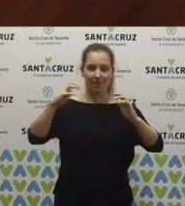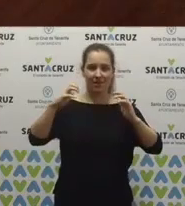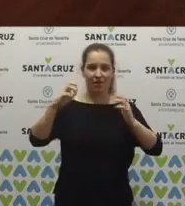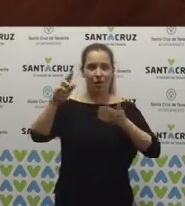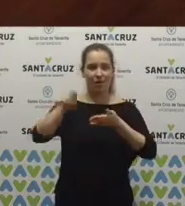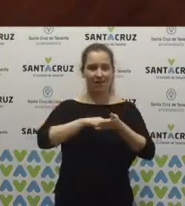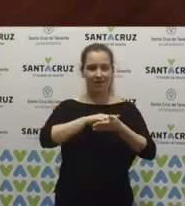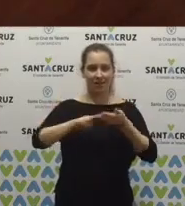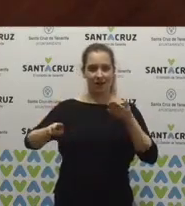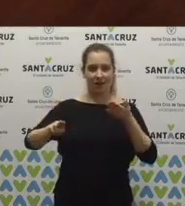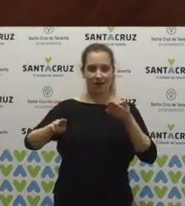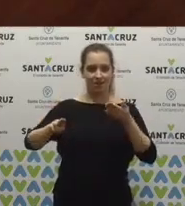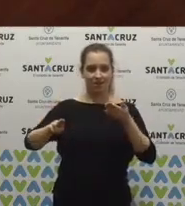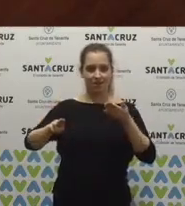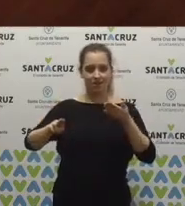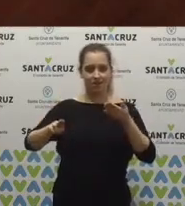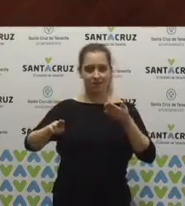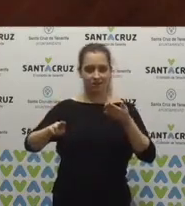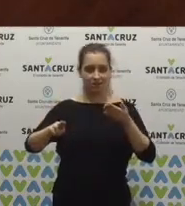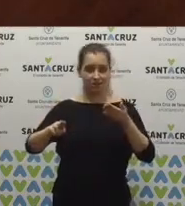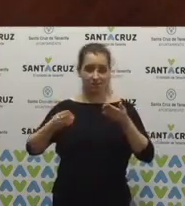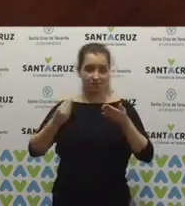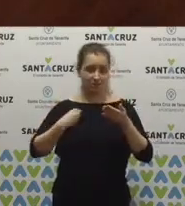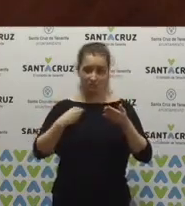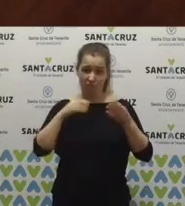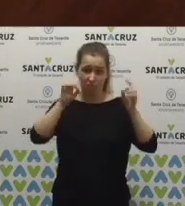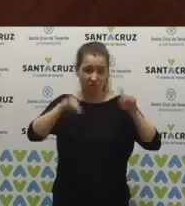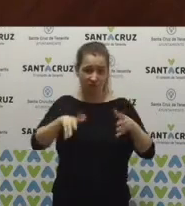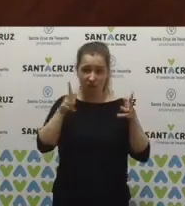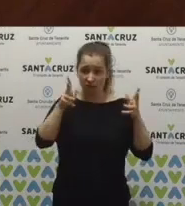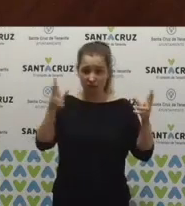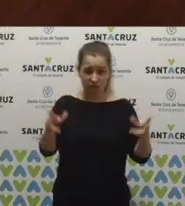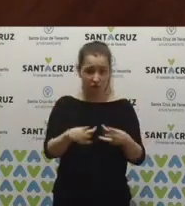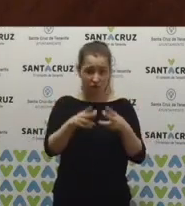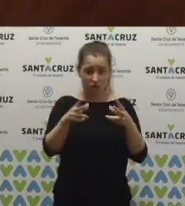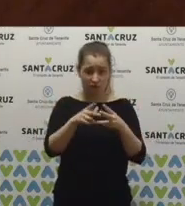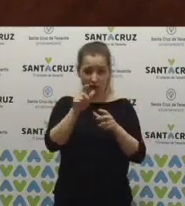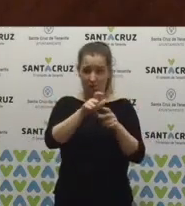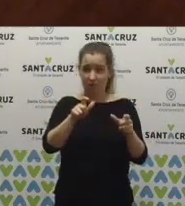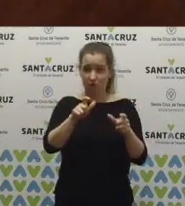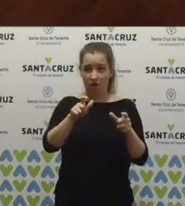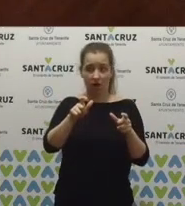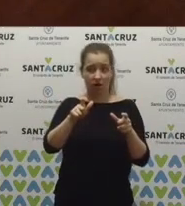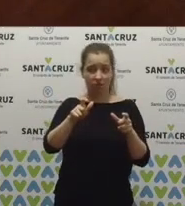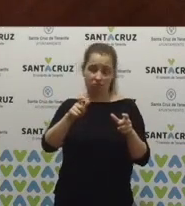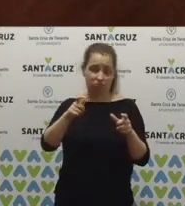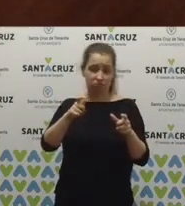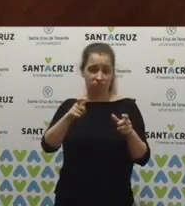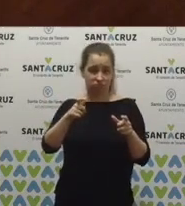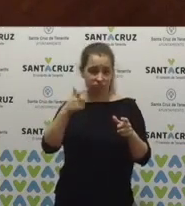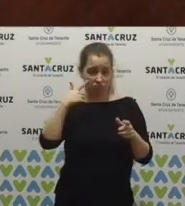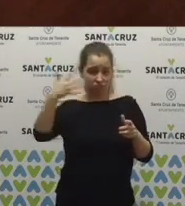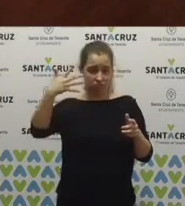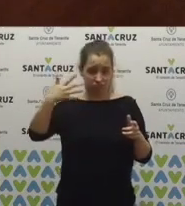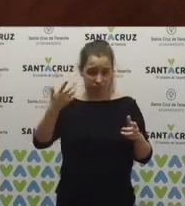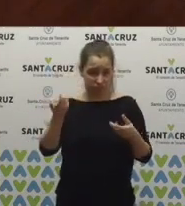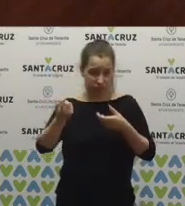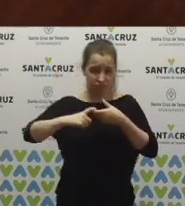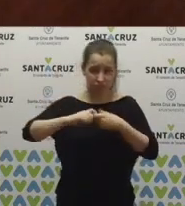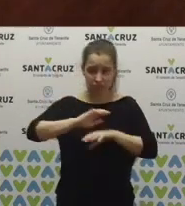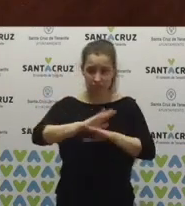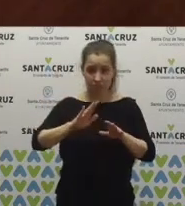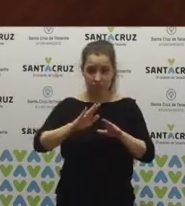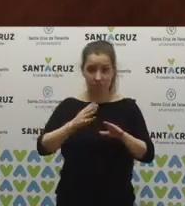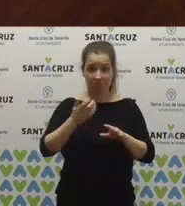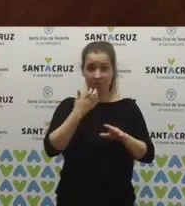de los lores prácticamente que es este consejo social y una cámara de los comunes que es el resto de mortales y que vivíamos